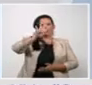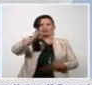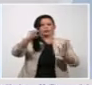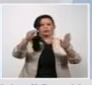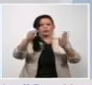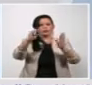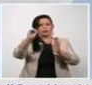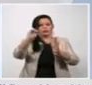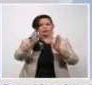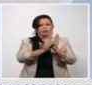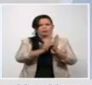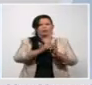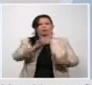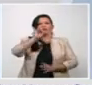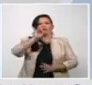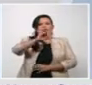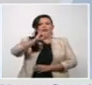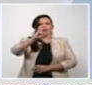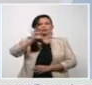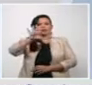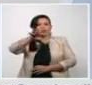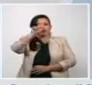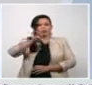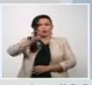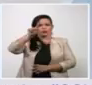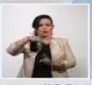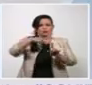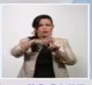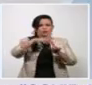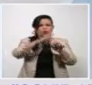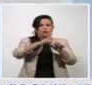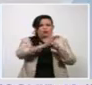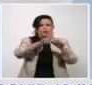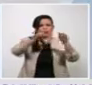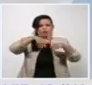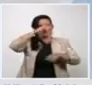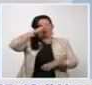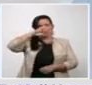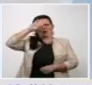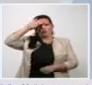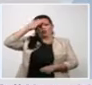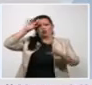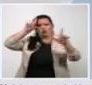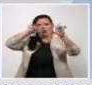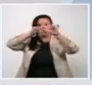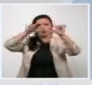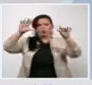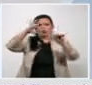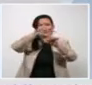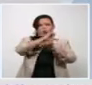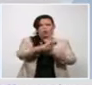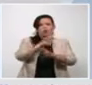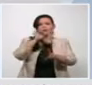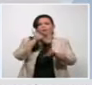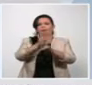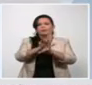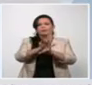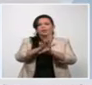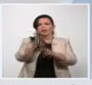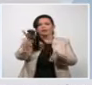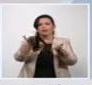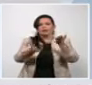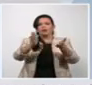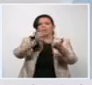40.765 pacientes diagnosticados en Cuba con la enfermedad desde el mes de marzo del año